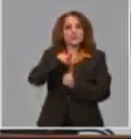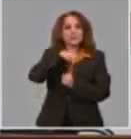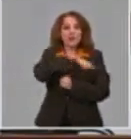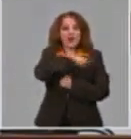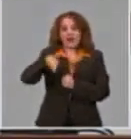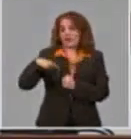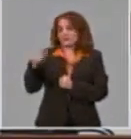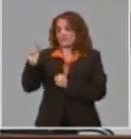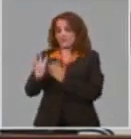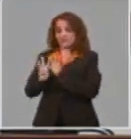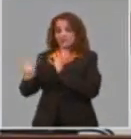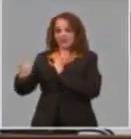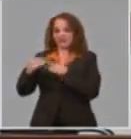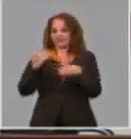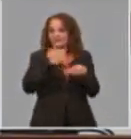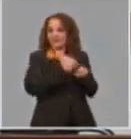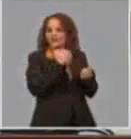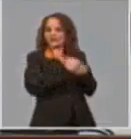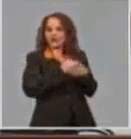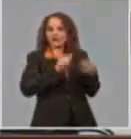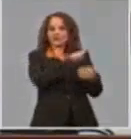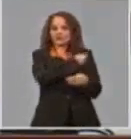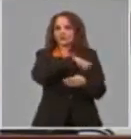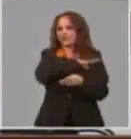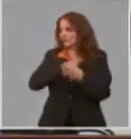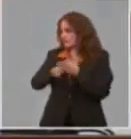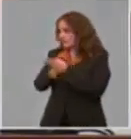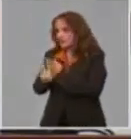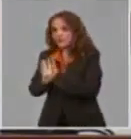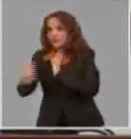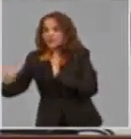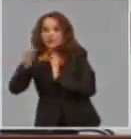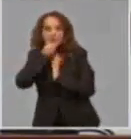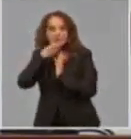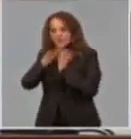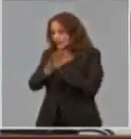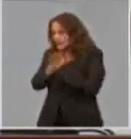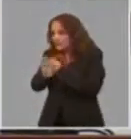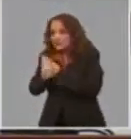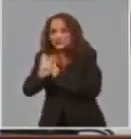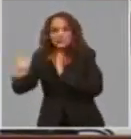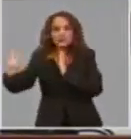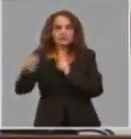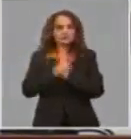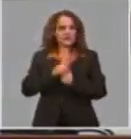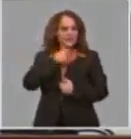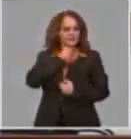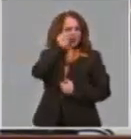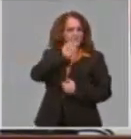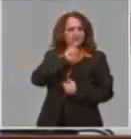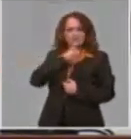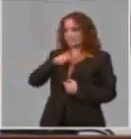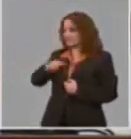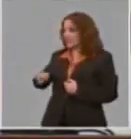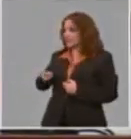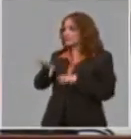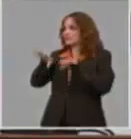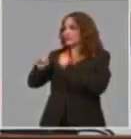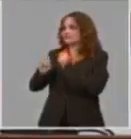a las cosas que tenemos y las condiciones que la tenemos. Porque si una persona viene ahora y ocupa los primeros